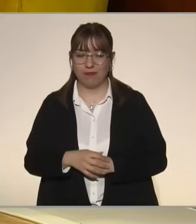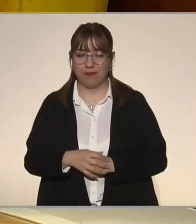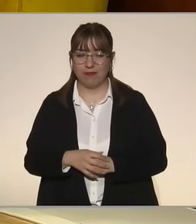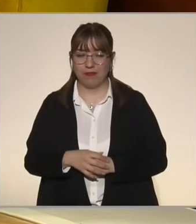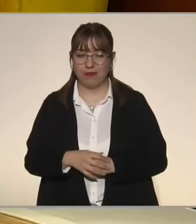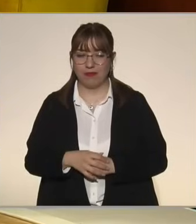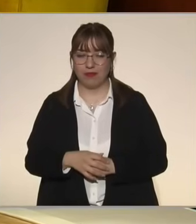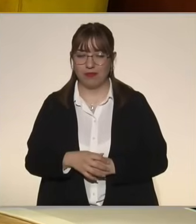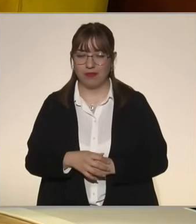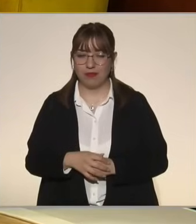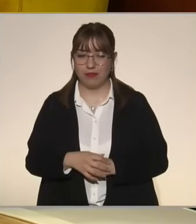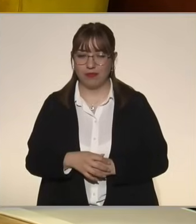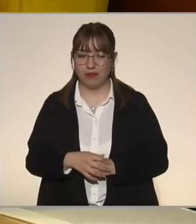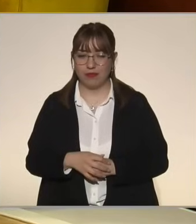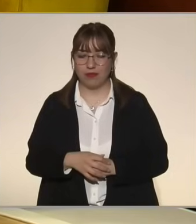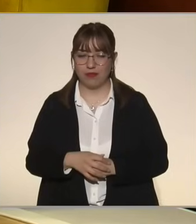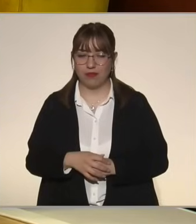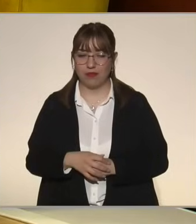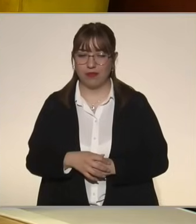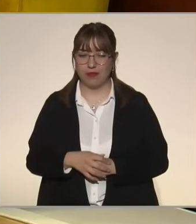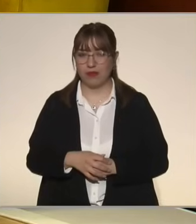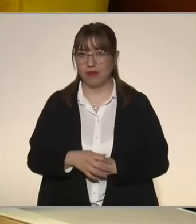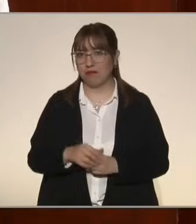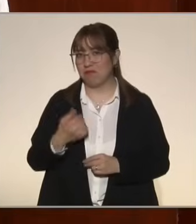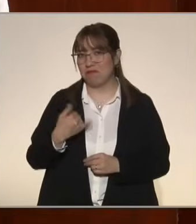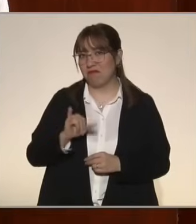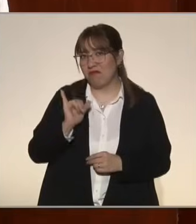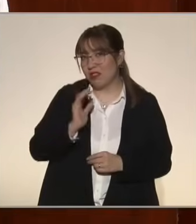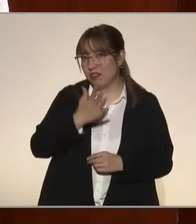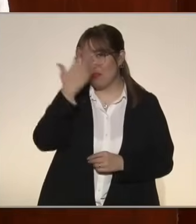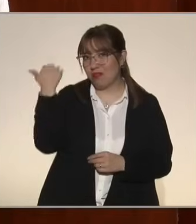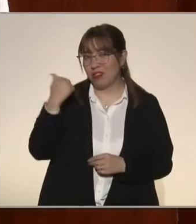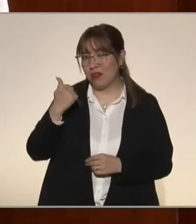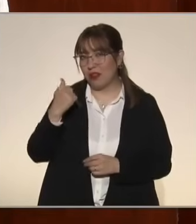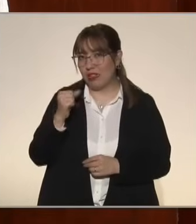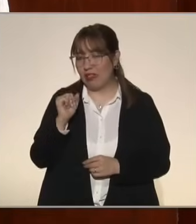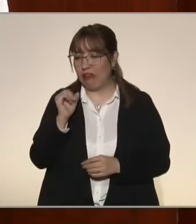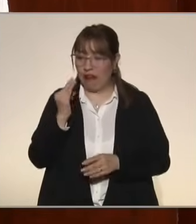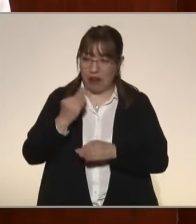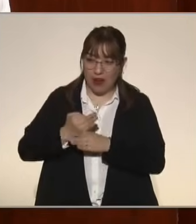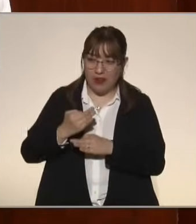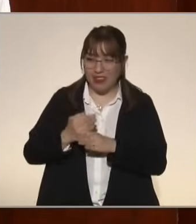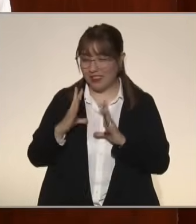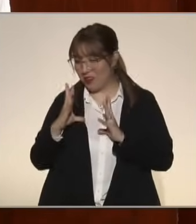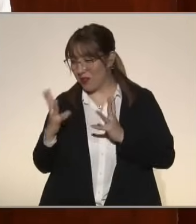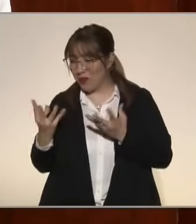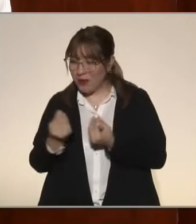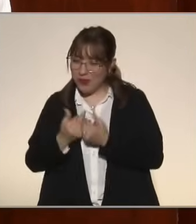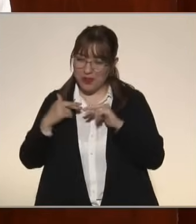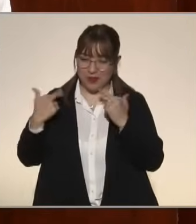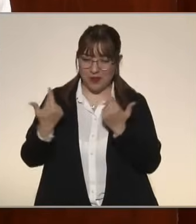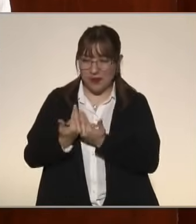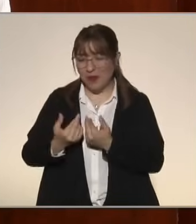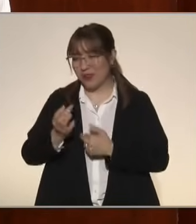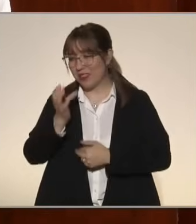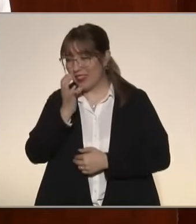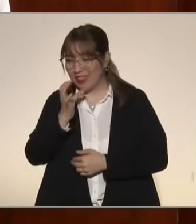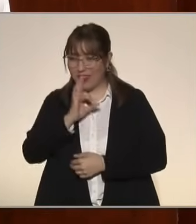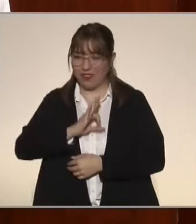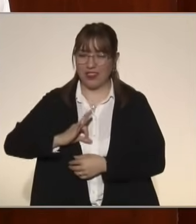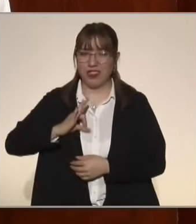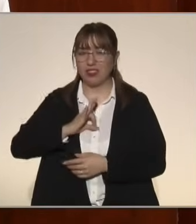en si era un momento de estar juntos, si era un momento de felicidad, si era un momento no sé qué. La situación nos